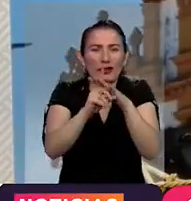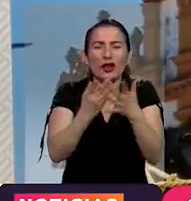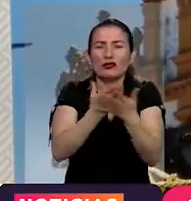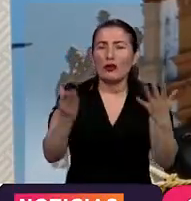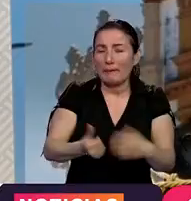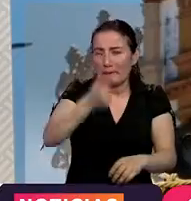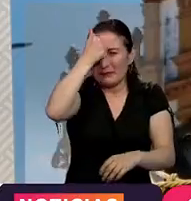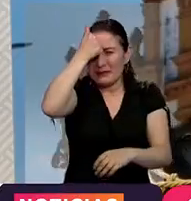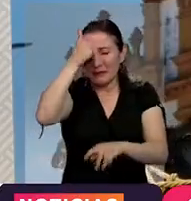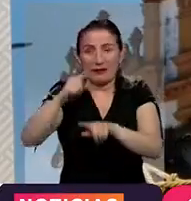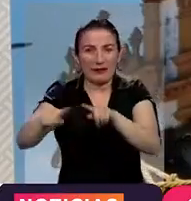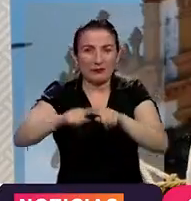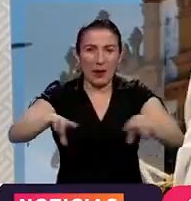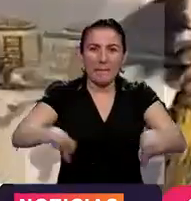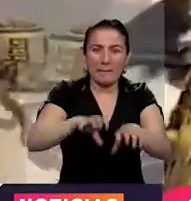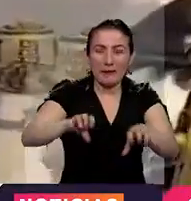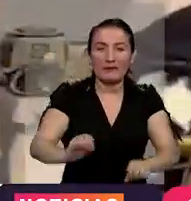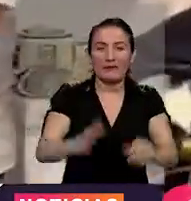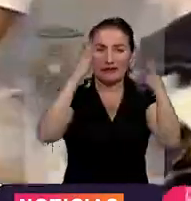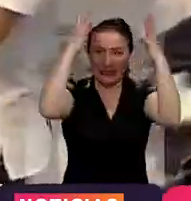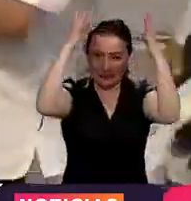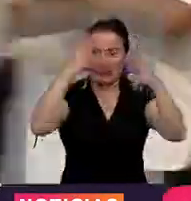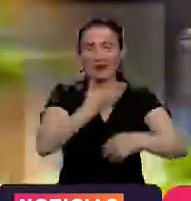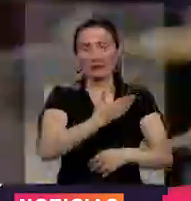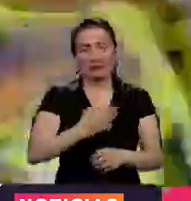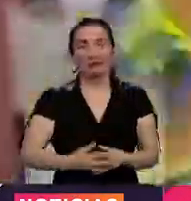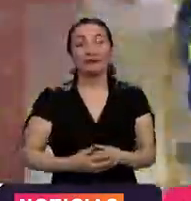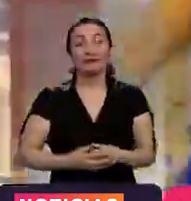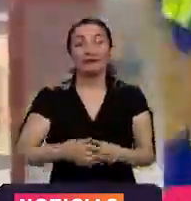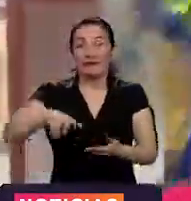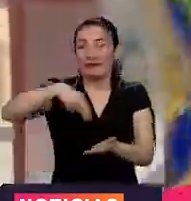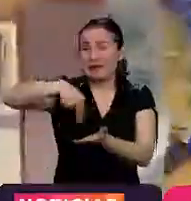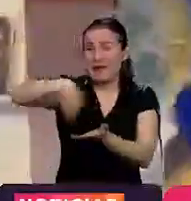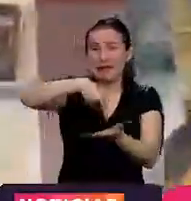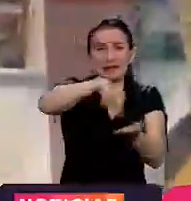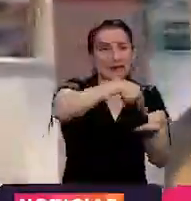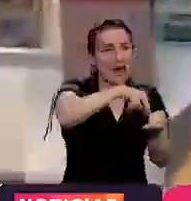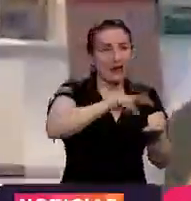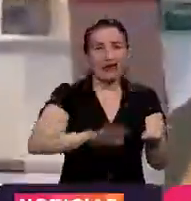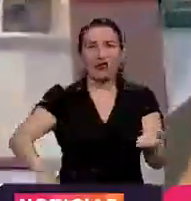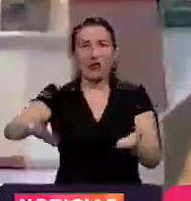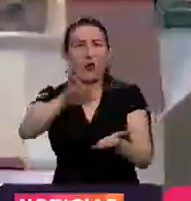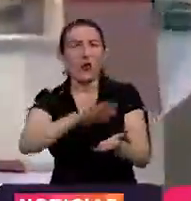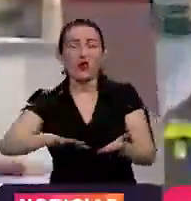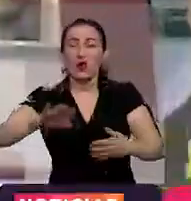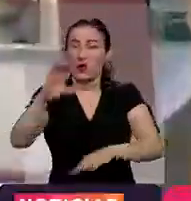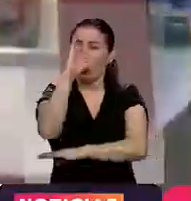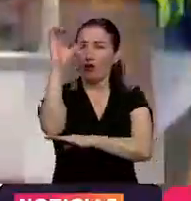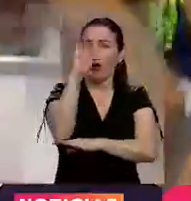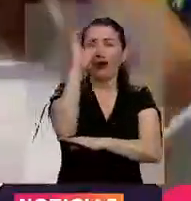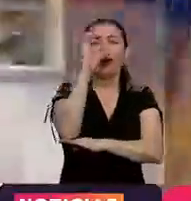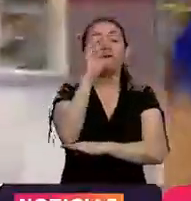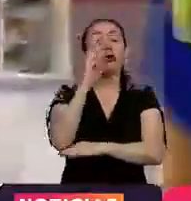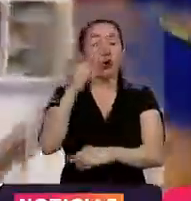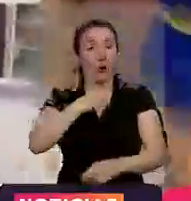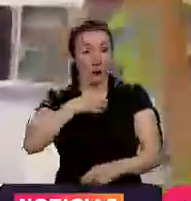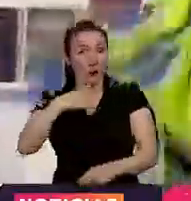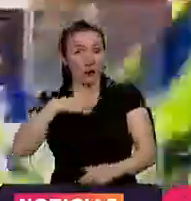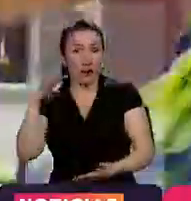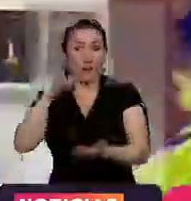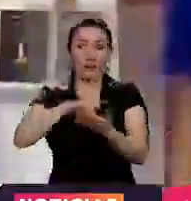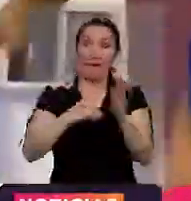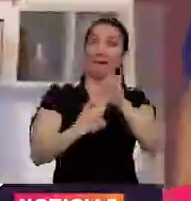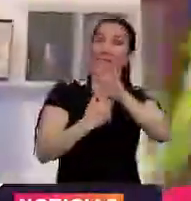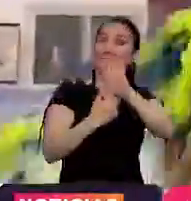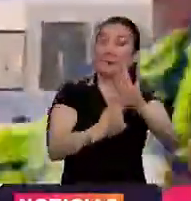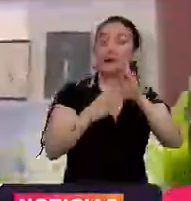los principales impulsores del festival. Todas las compañías de danza de la capital y en general de Colombia tienen la oportunidad de